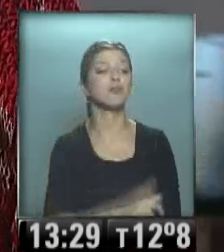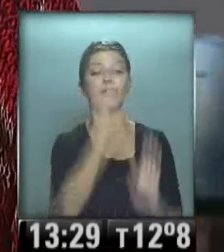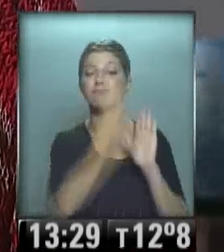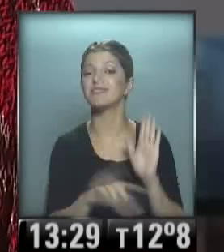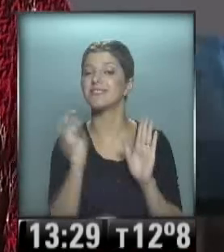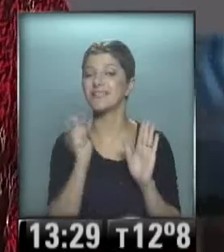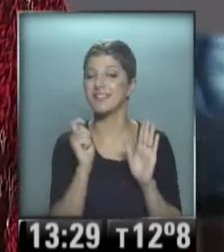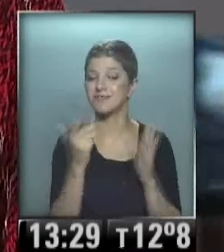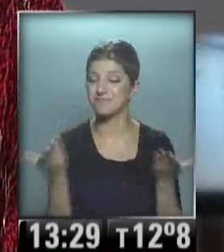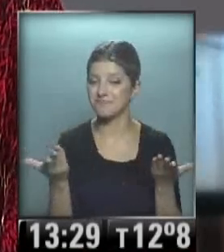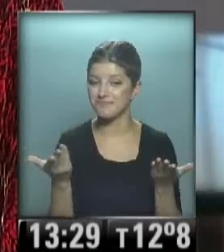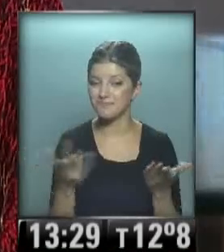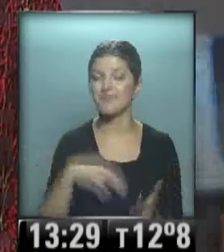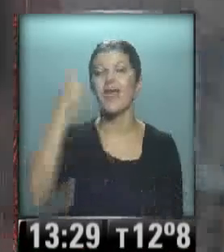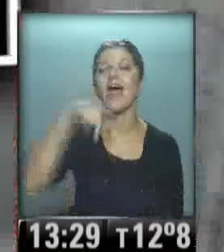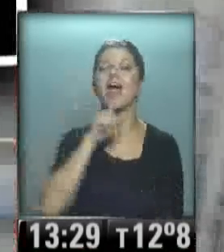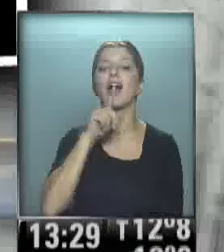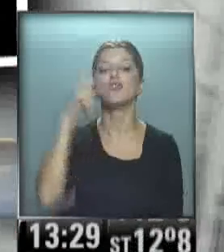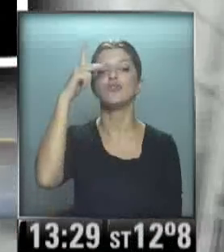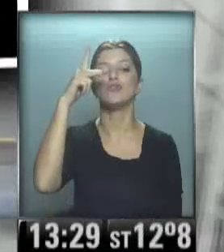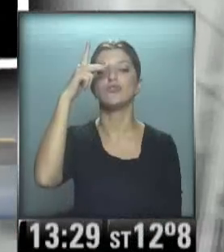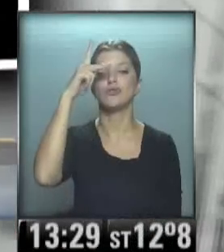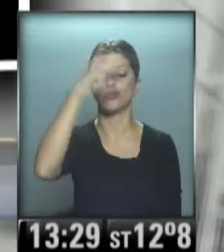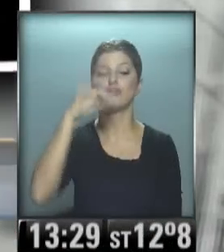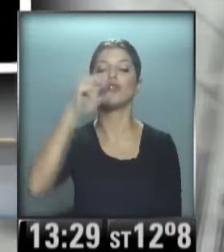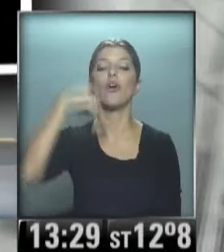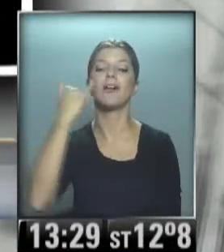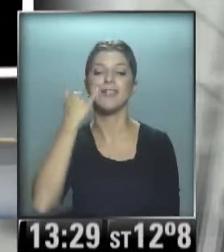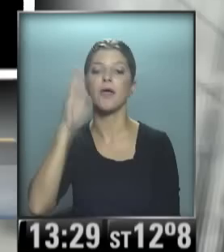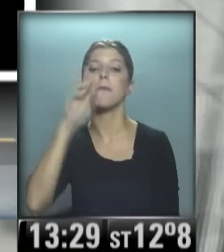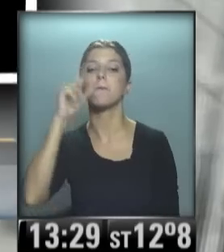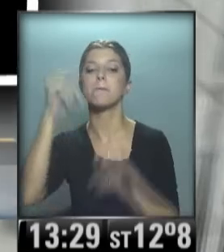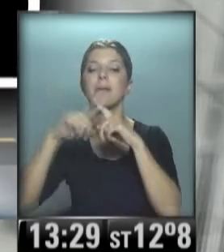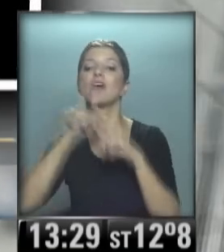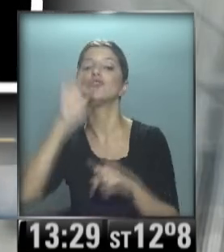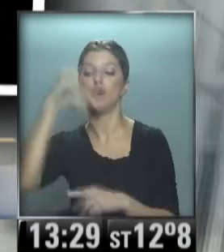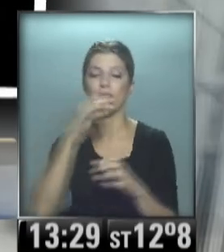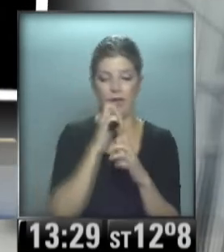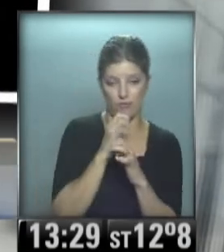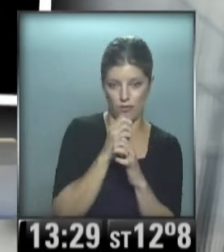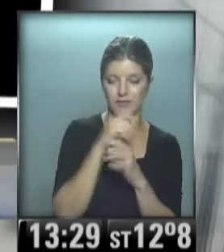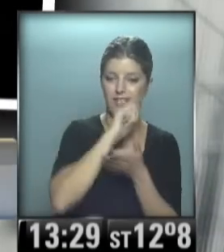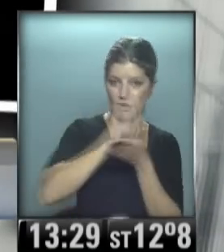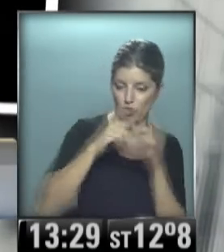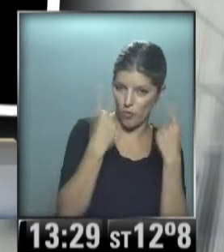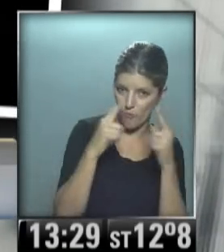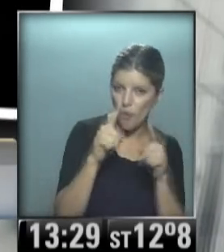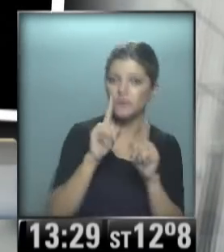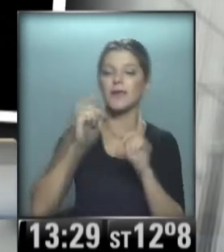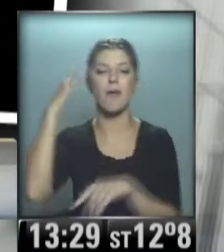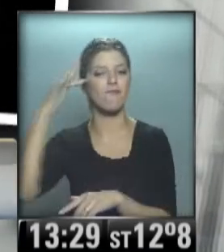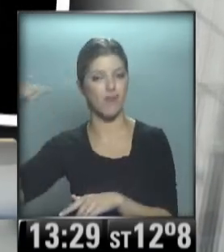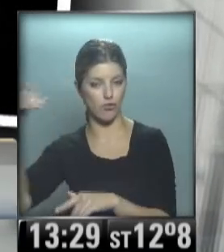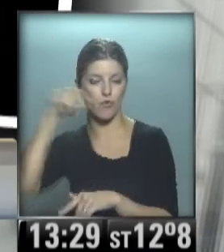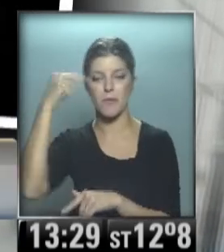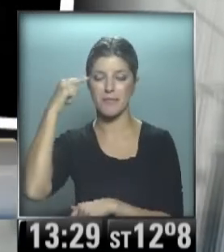La incógnita de hoy, Anthony Braxton, saxofonista, compositor y filósofo norteamericano, tiene más de 200 discos editados a su nombre y es considerado